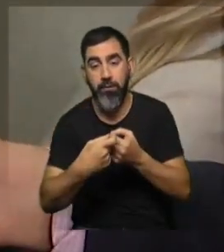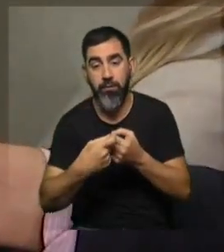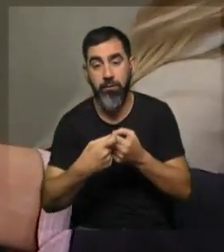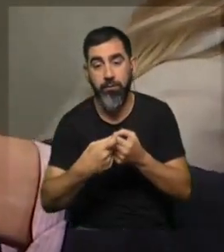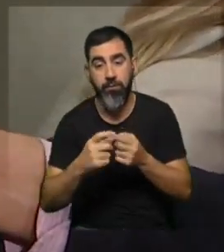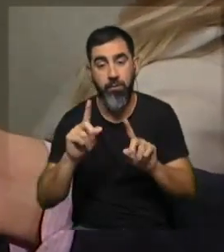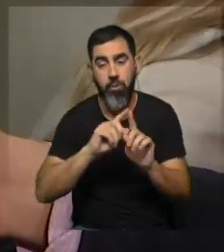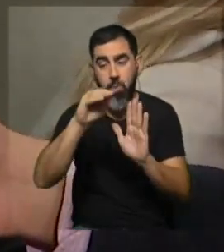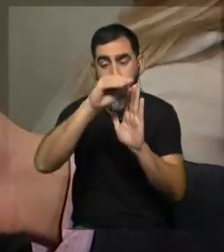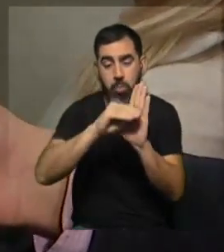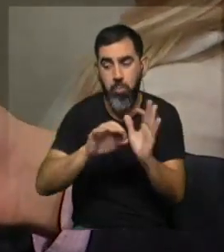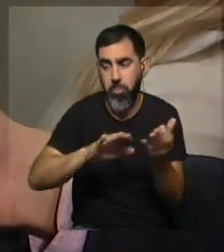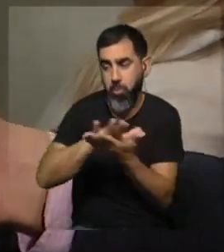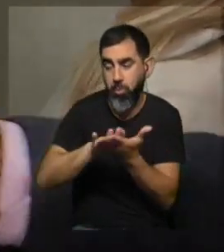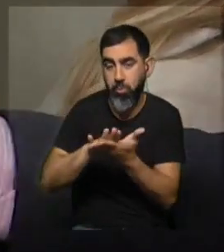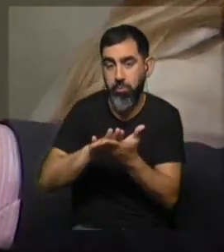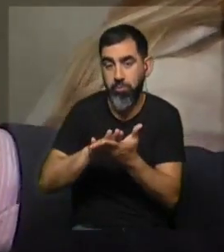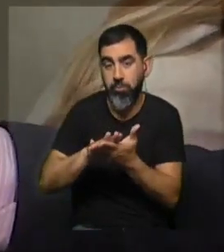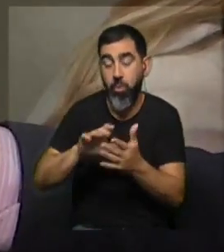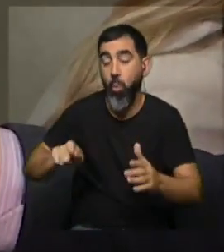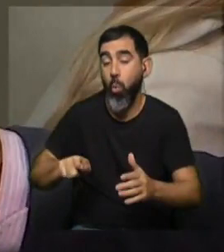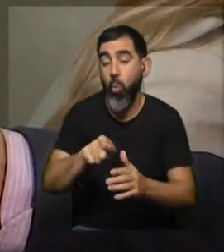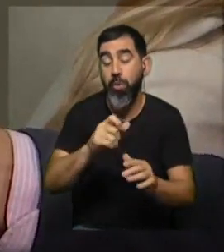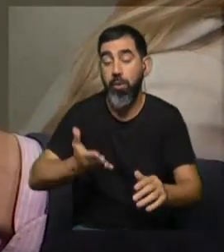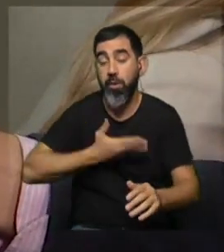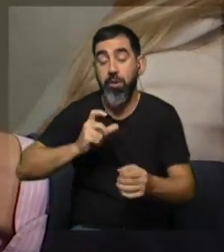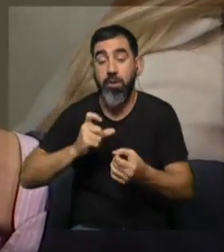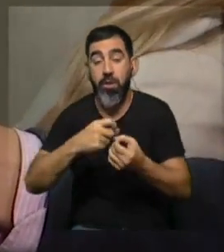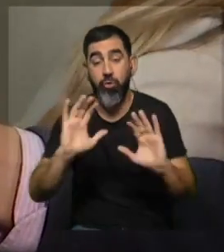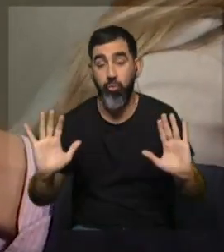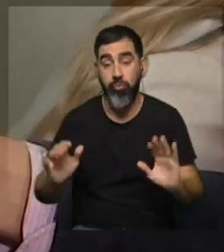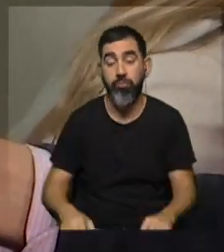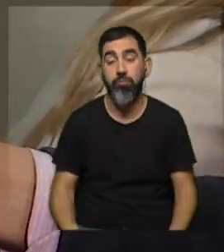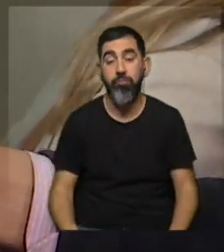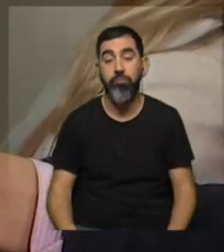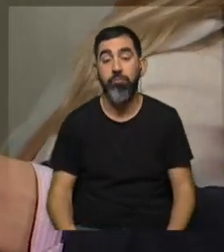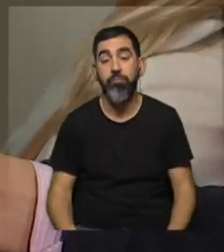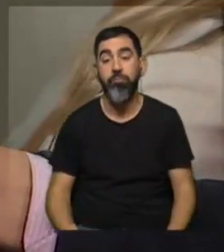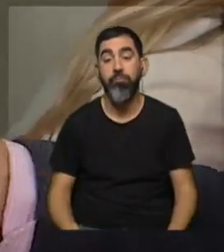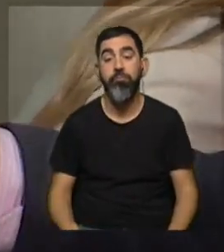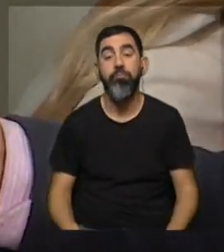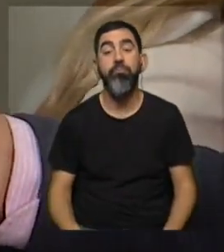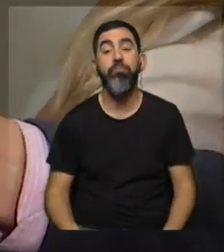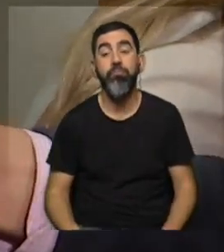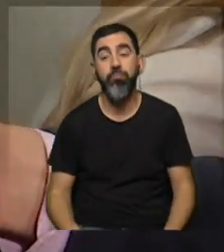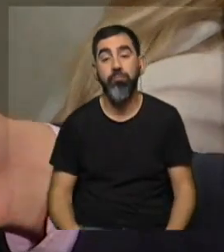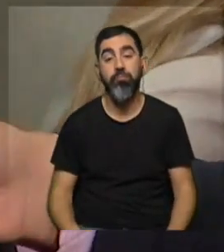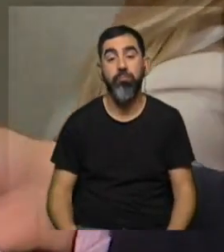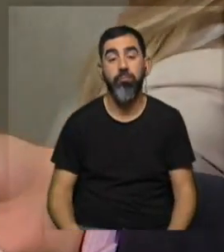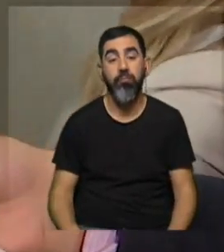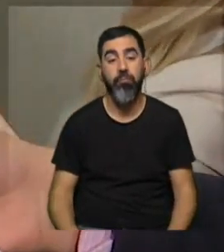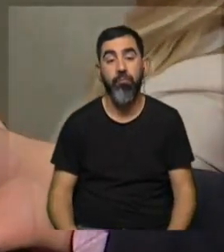discutida ni protocolizada es la penalización de la protesta sindical o de la federación como quiera decírselo